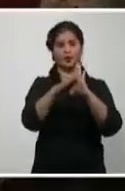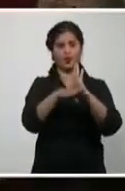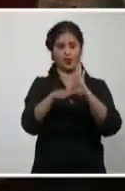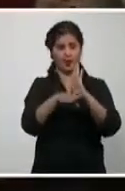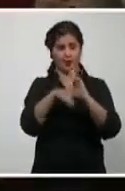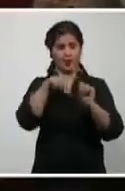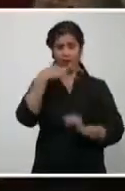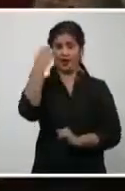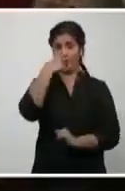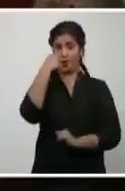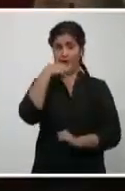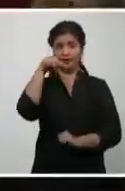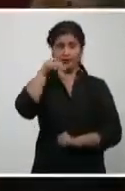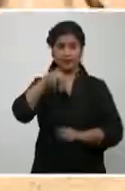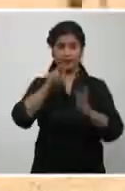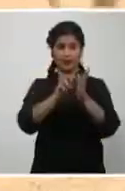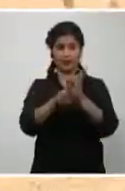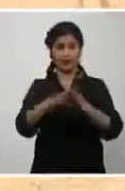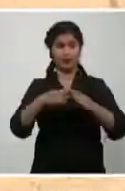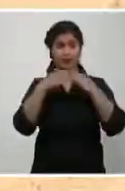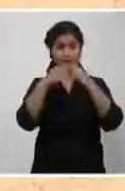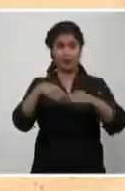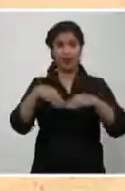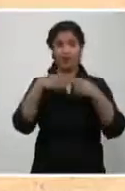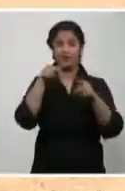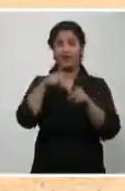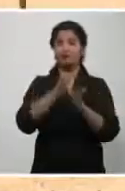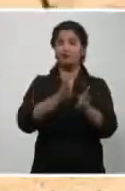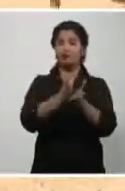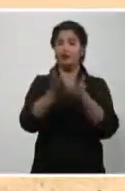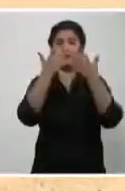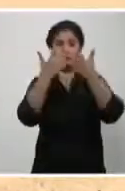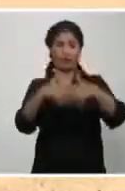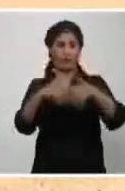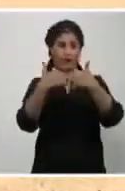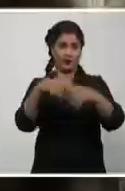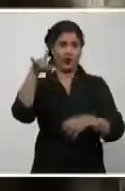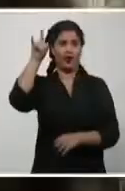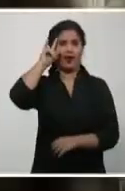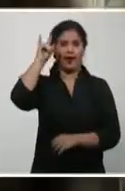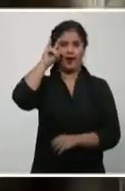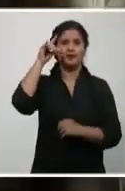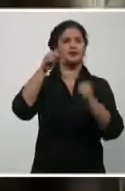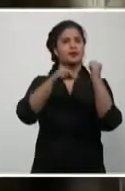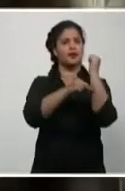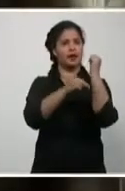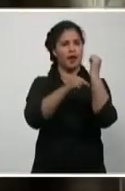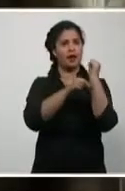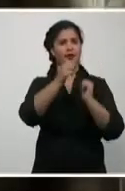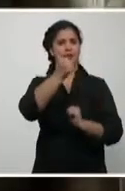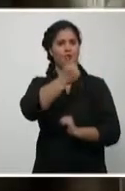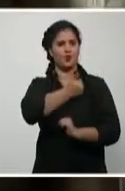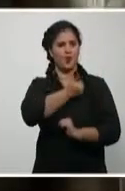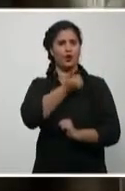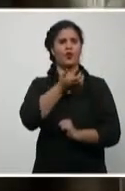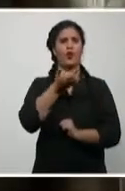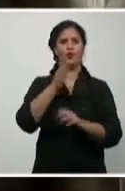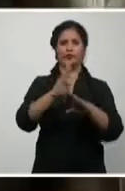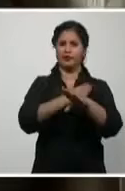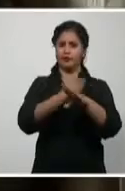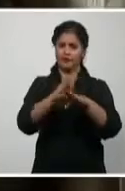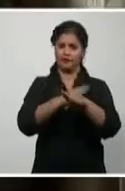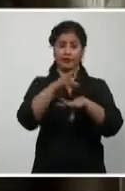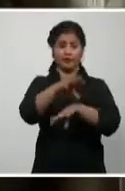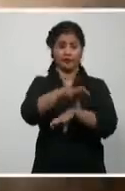en cumplir con la leche destinada a la industria, la carne bovina, porcina y ganado menor, renglones que hoy se incumplen, pero con